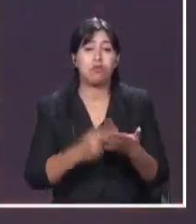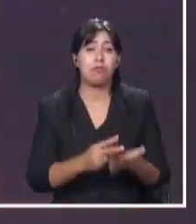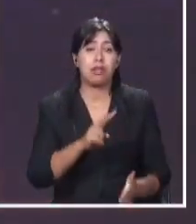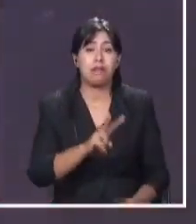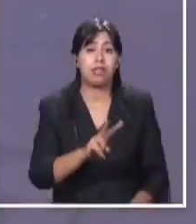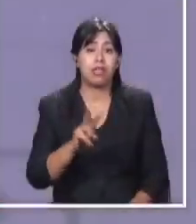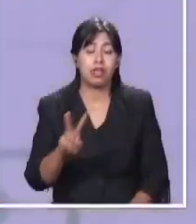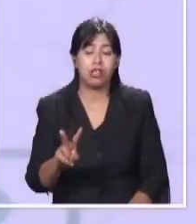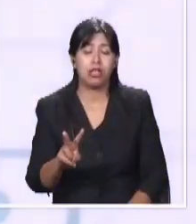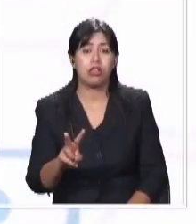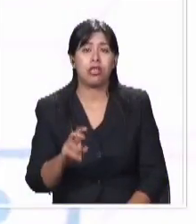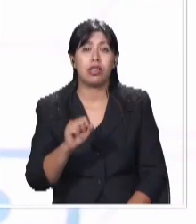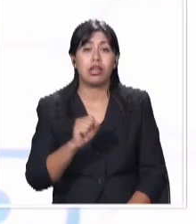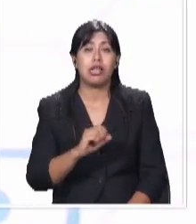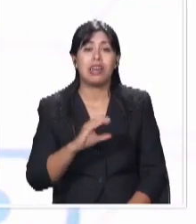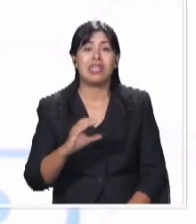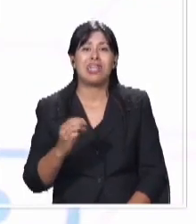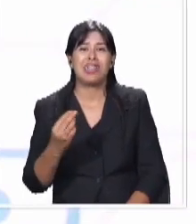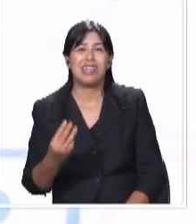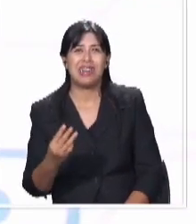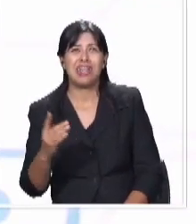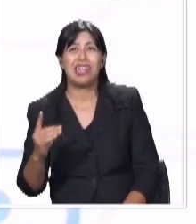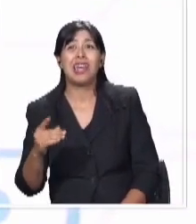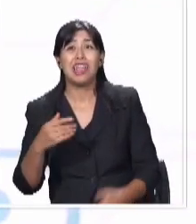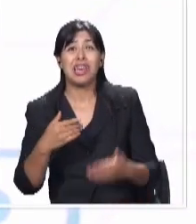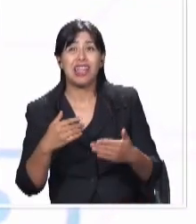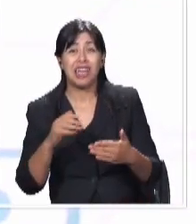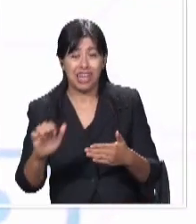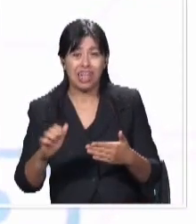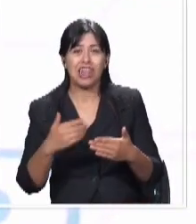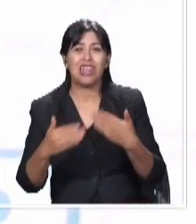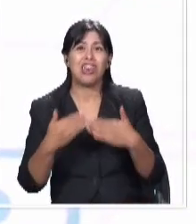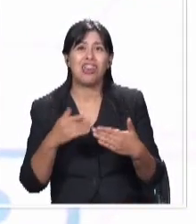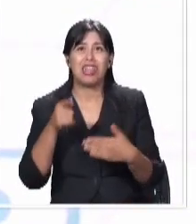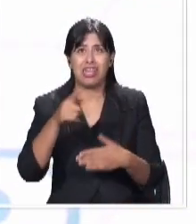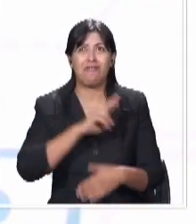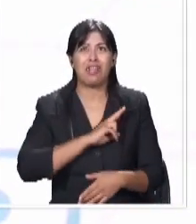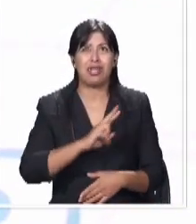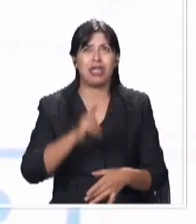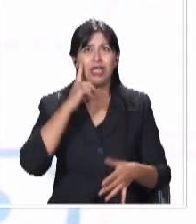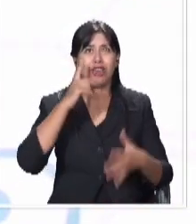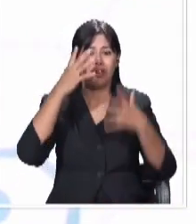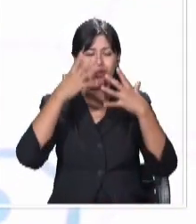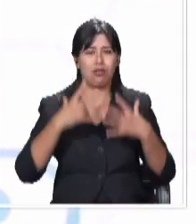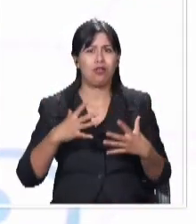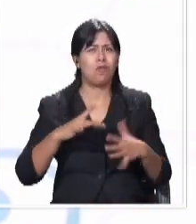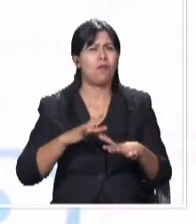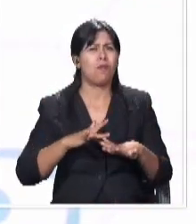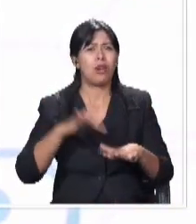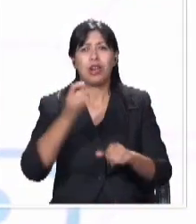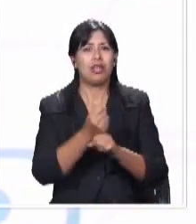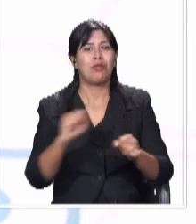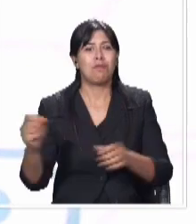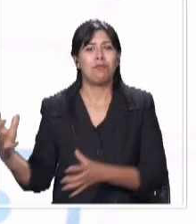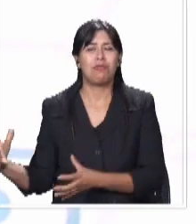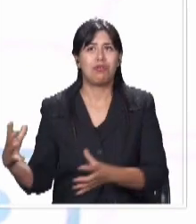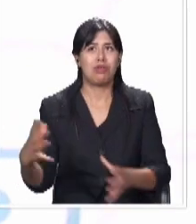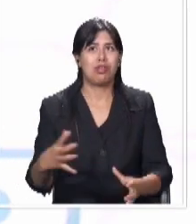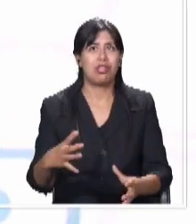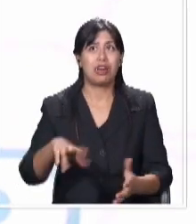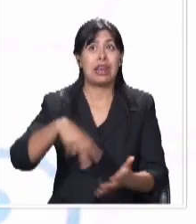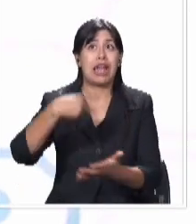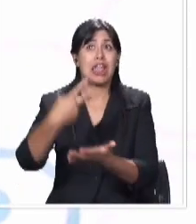a la C3 en Valparaíso. Este es un robot humanoide que tiene más o menos este cuerpo. Es súper frágil, por eso no lo podemos traer. De hecho, cuando llegó se